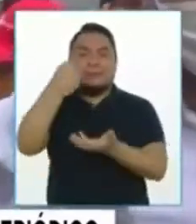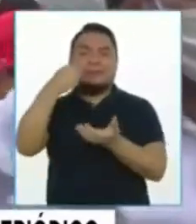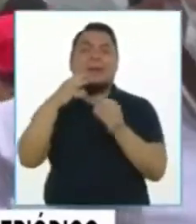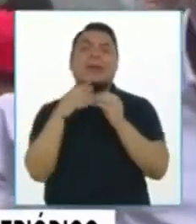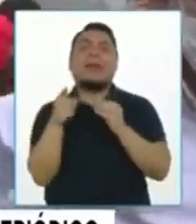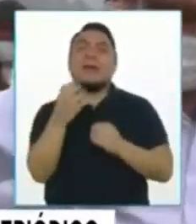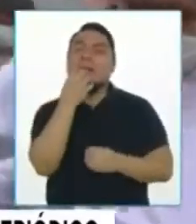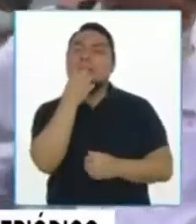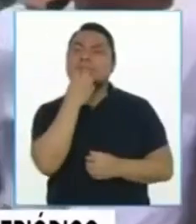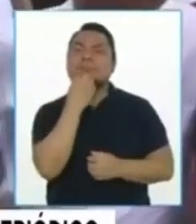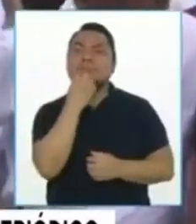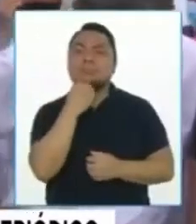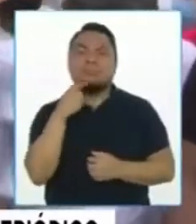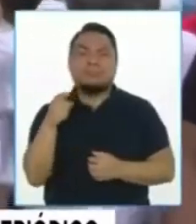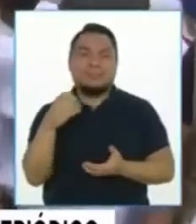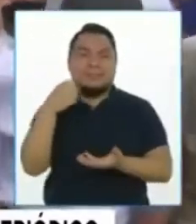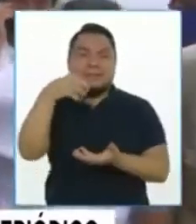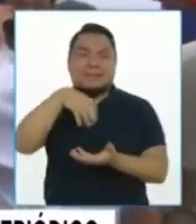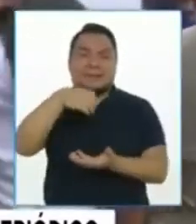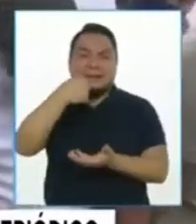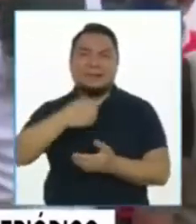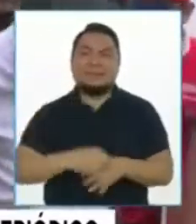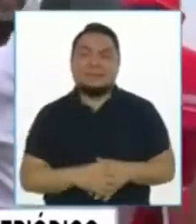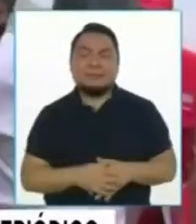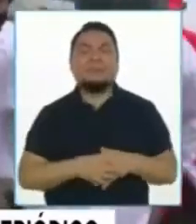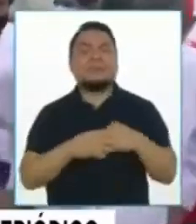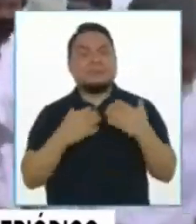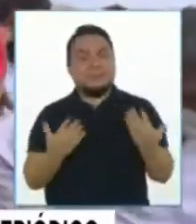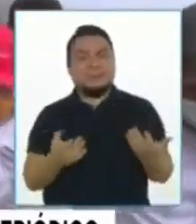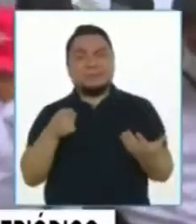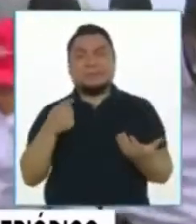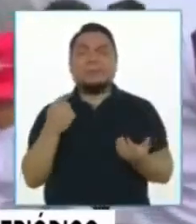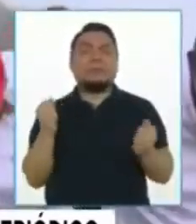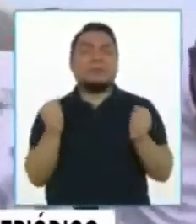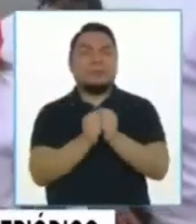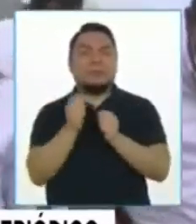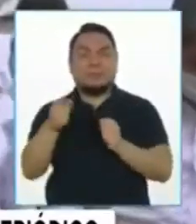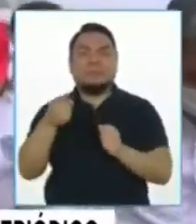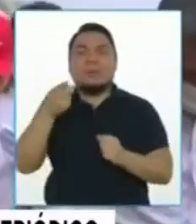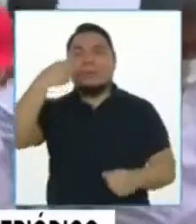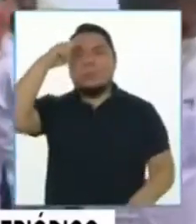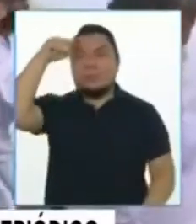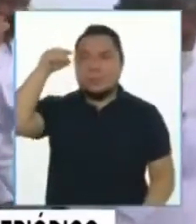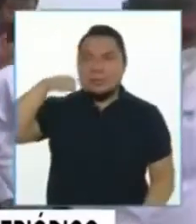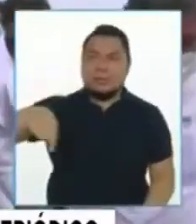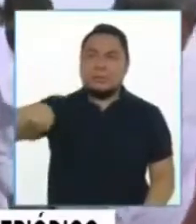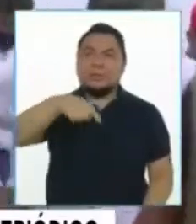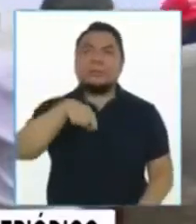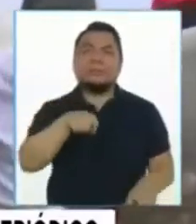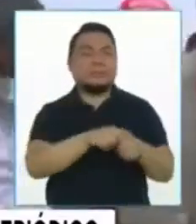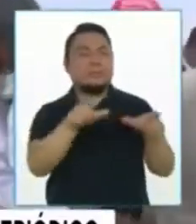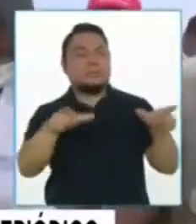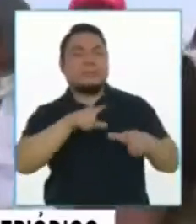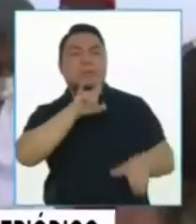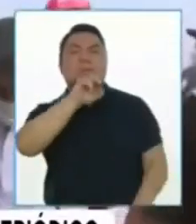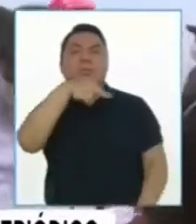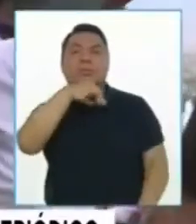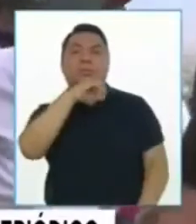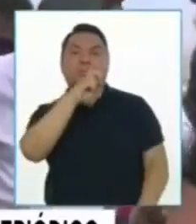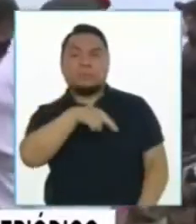de en las vías de conectividad que une Huánuco, las zonas de La